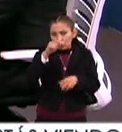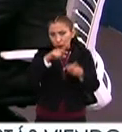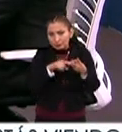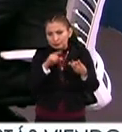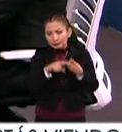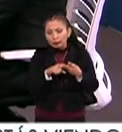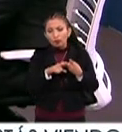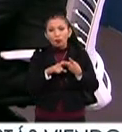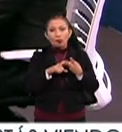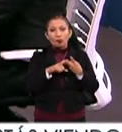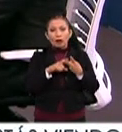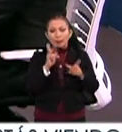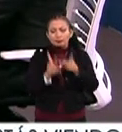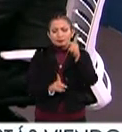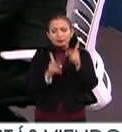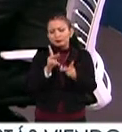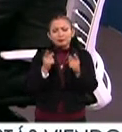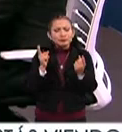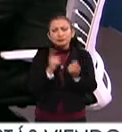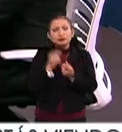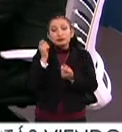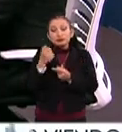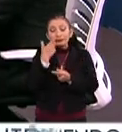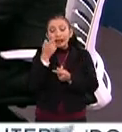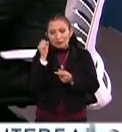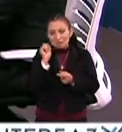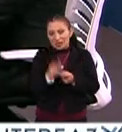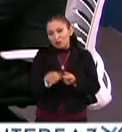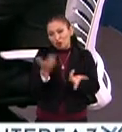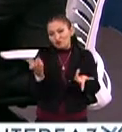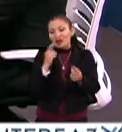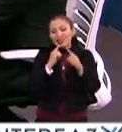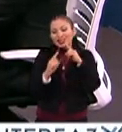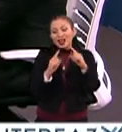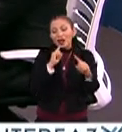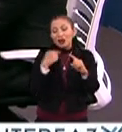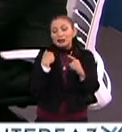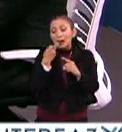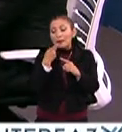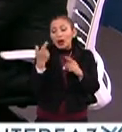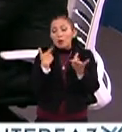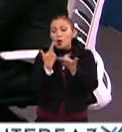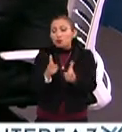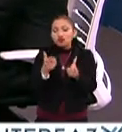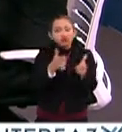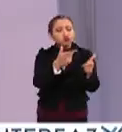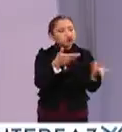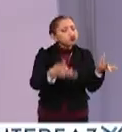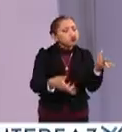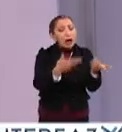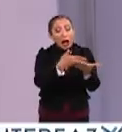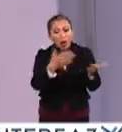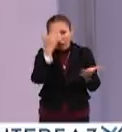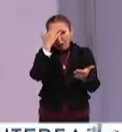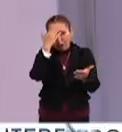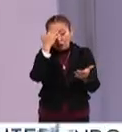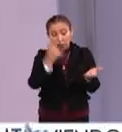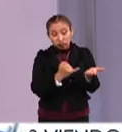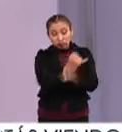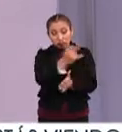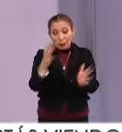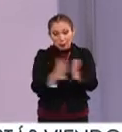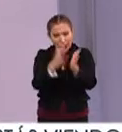temático, que es el diálogo. En el diálogo lo que se busca es precisamente llegar a una democracia deliberativa. Hoy por hoy conocemos una